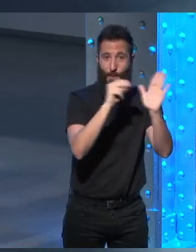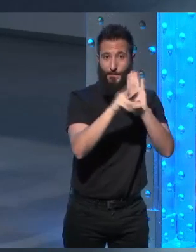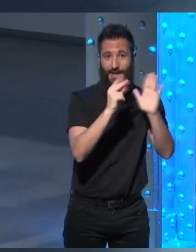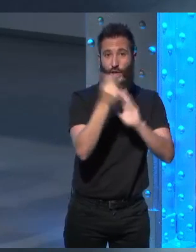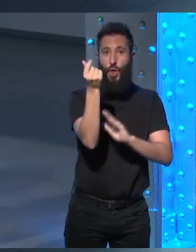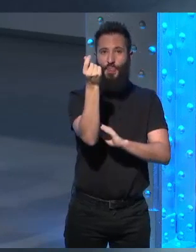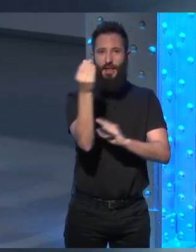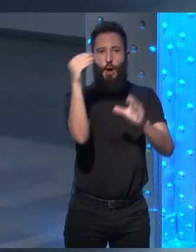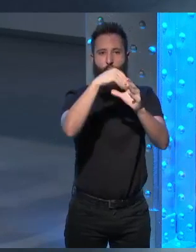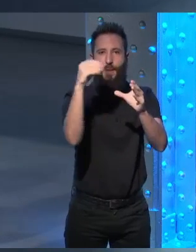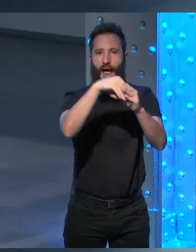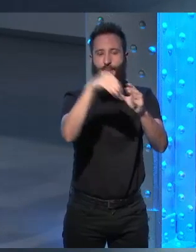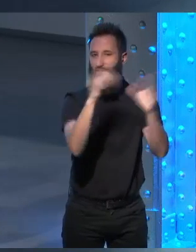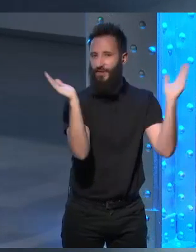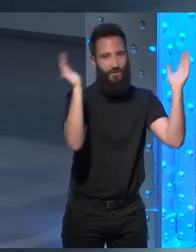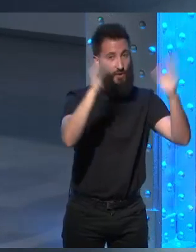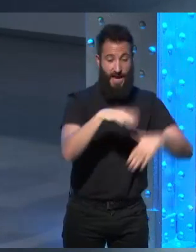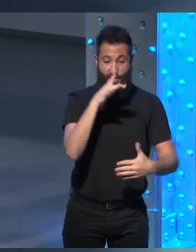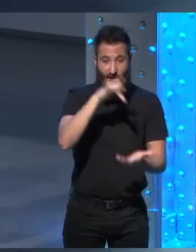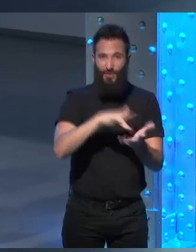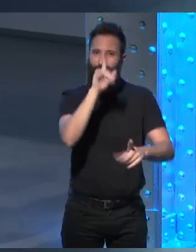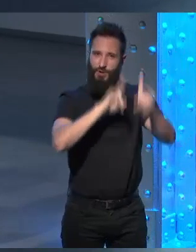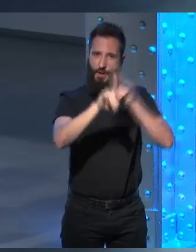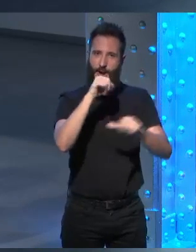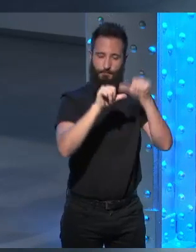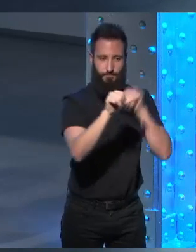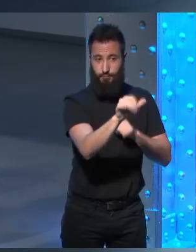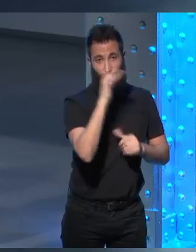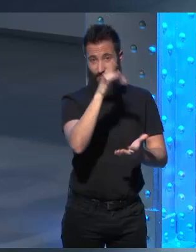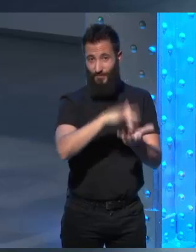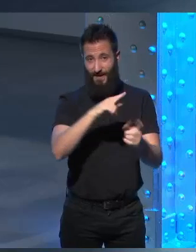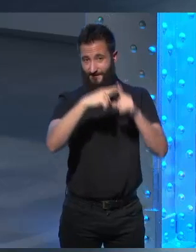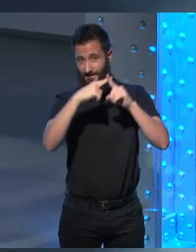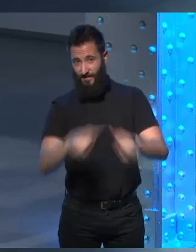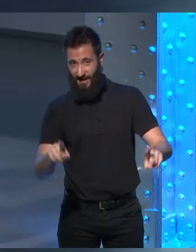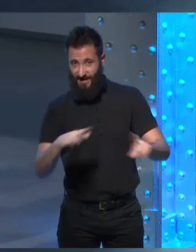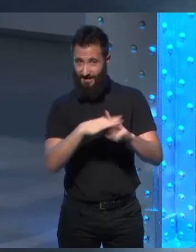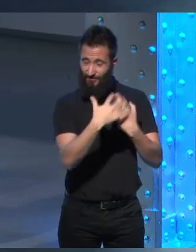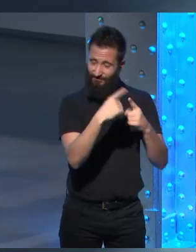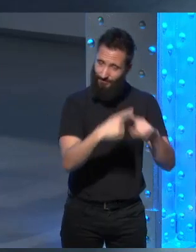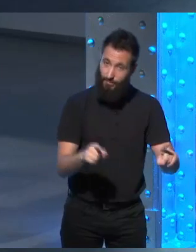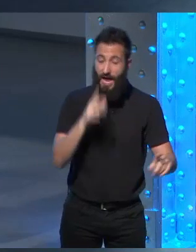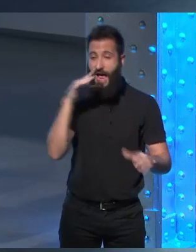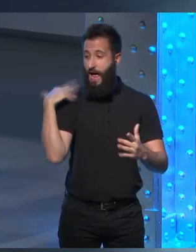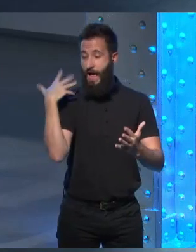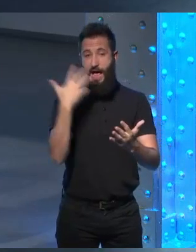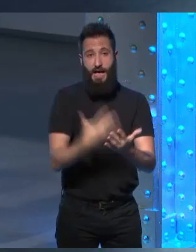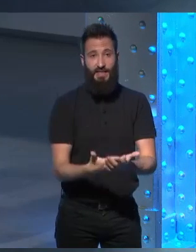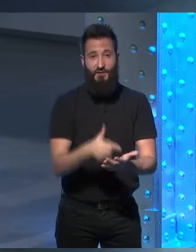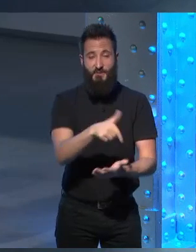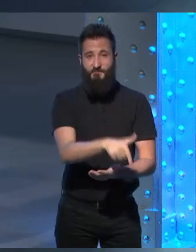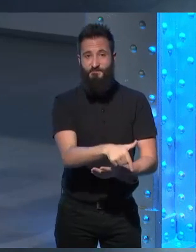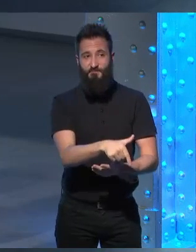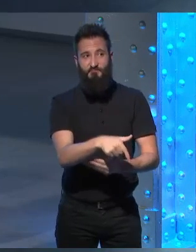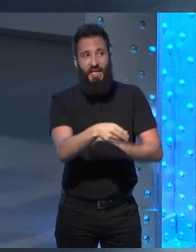venir ahora, que se está empezando a activar y entonces ya es otro jardín, ¿no? Hasta ahora, por ejemplo, no hemos hecho